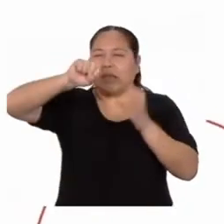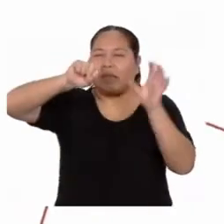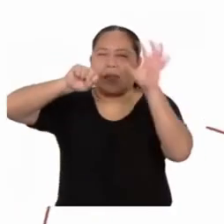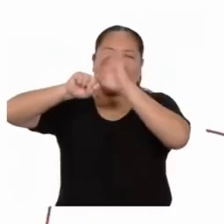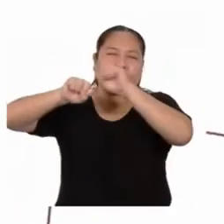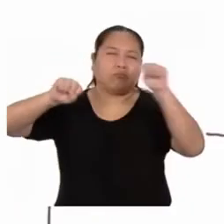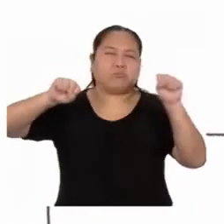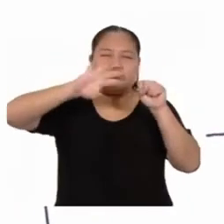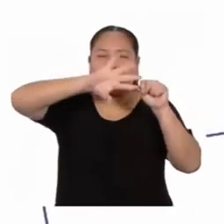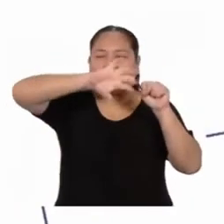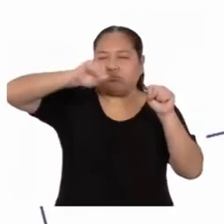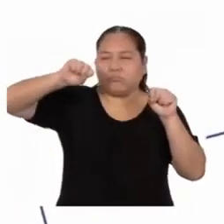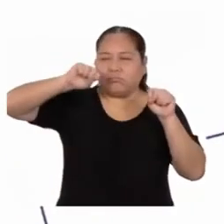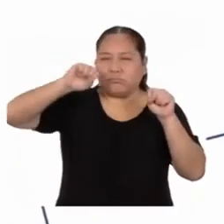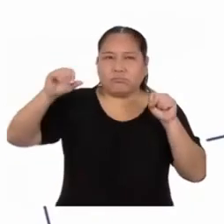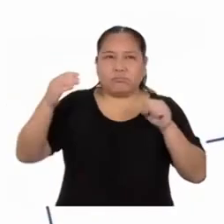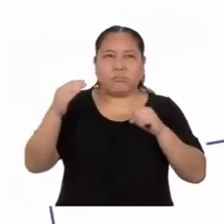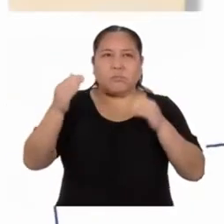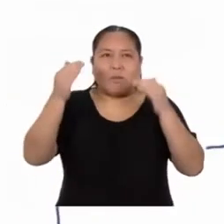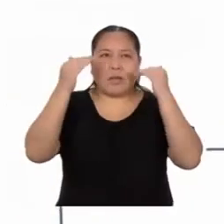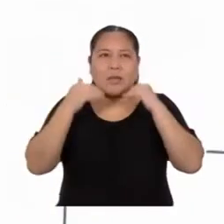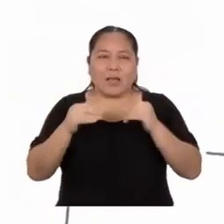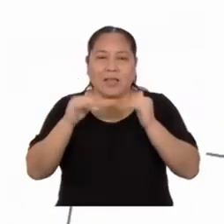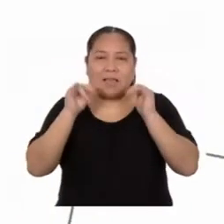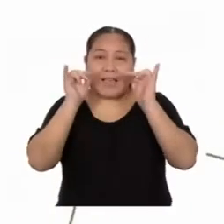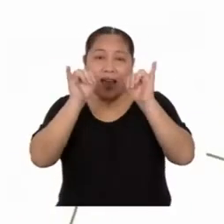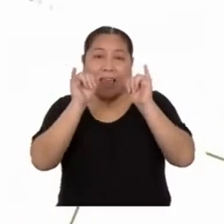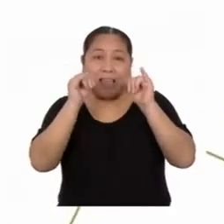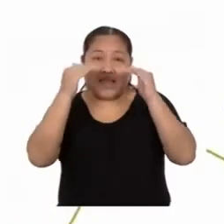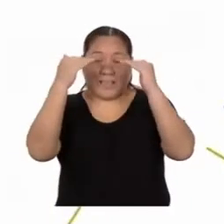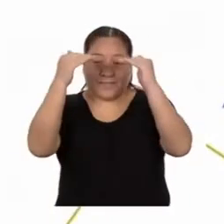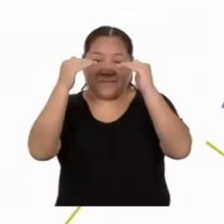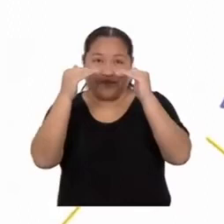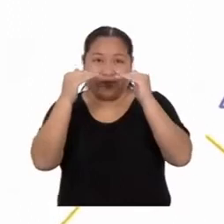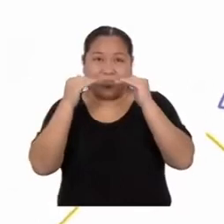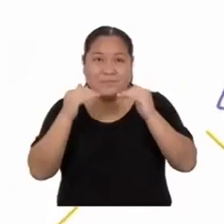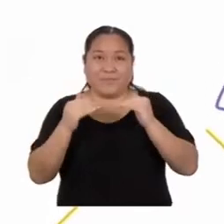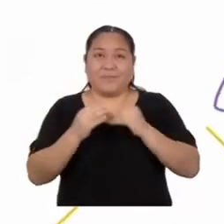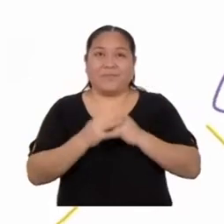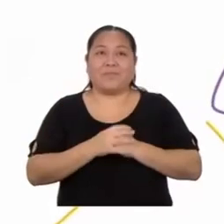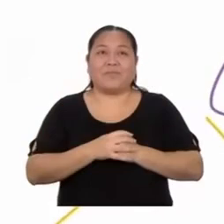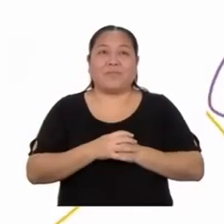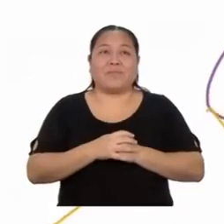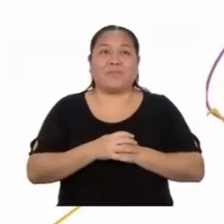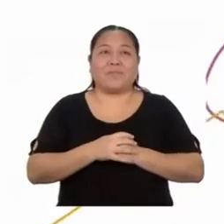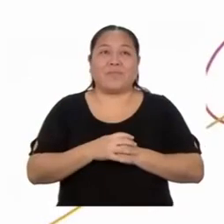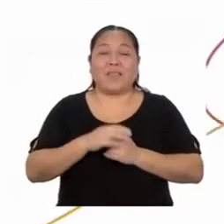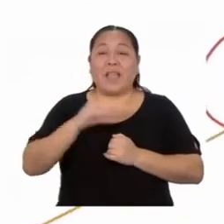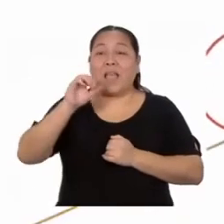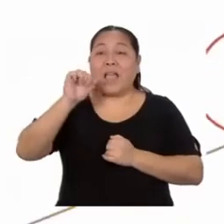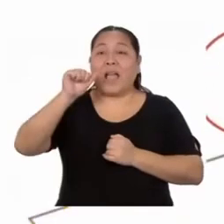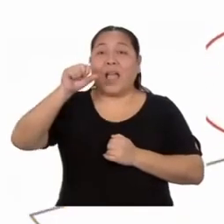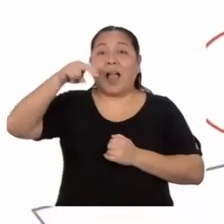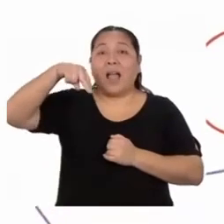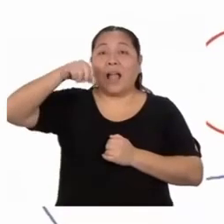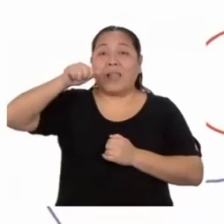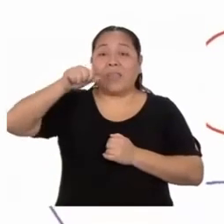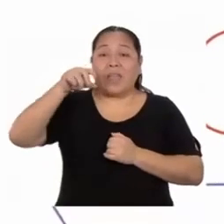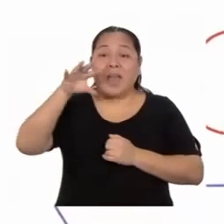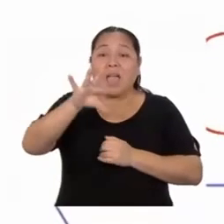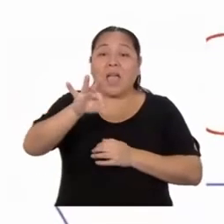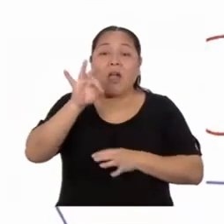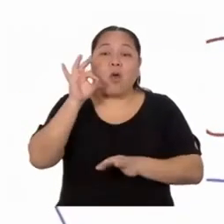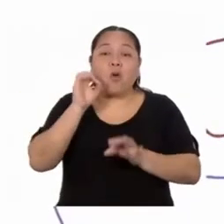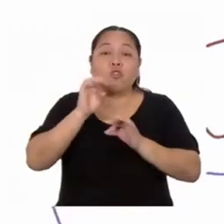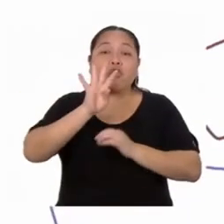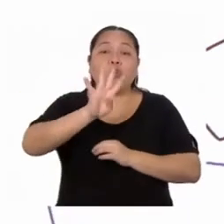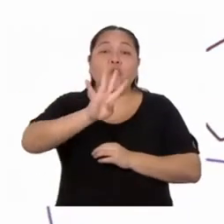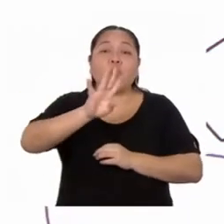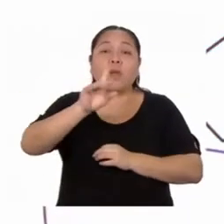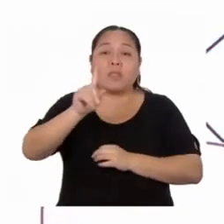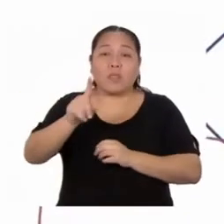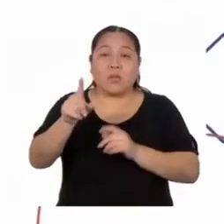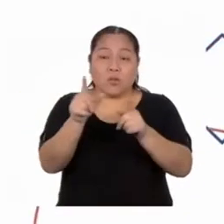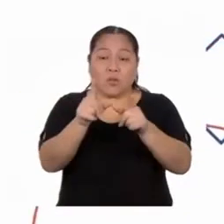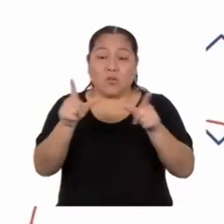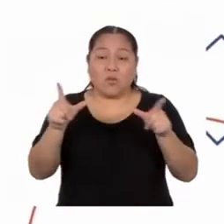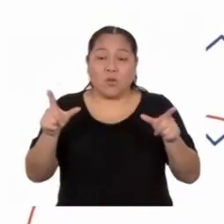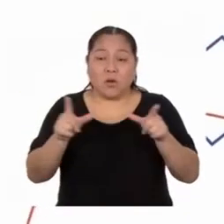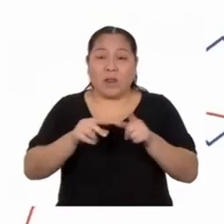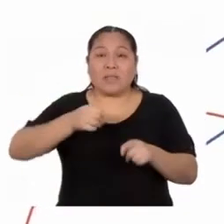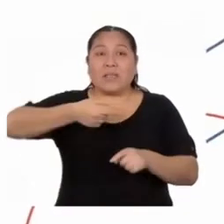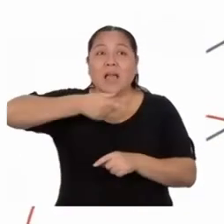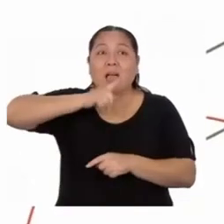frase también. Y nos quedamos con esta. La ANA identificó 41 unidades